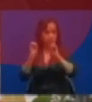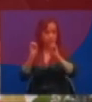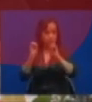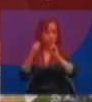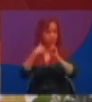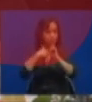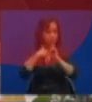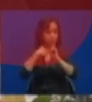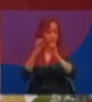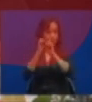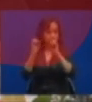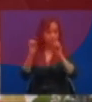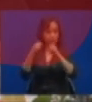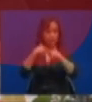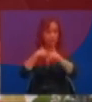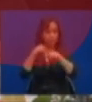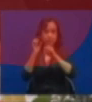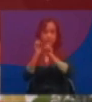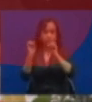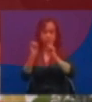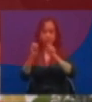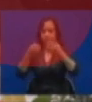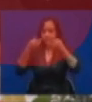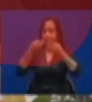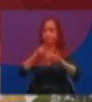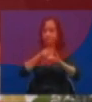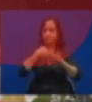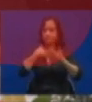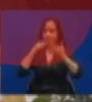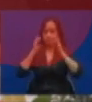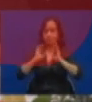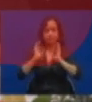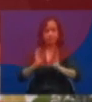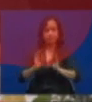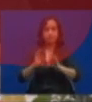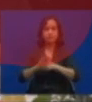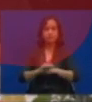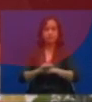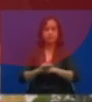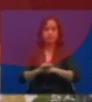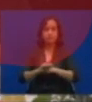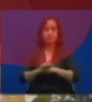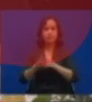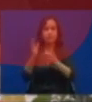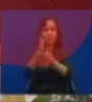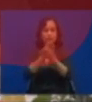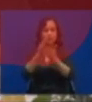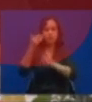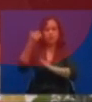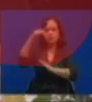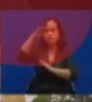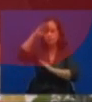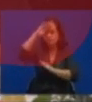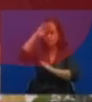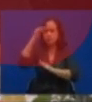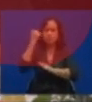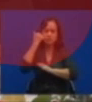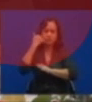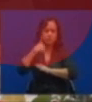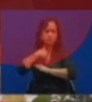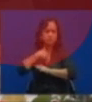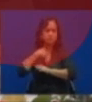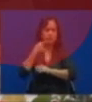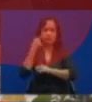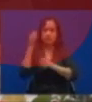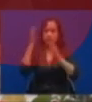existía no no estaba y el vidrio era otro problema lo que tenía pero claro tenían manifestaciones en la salud que